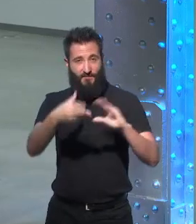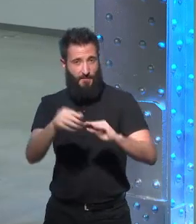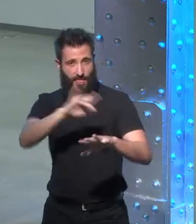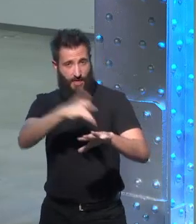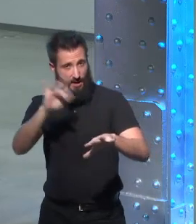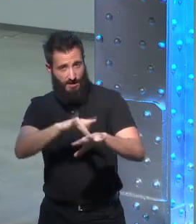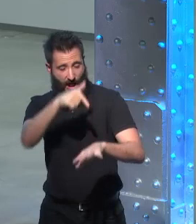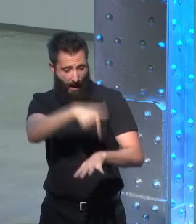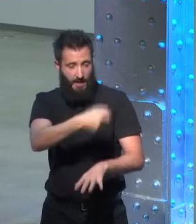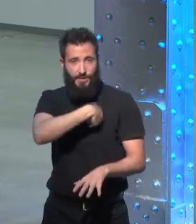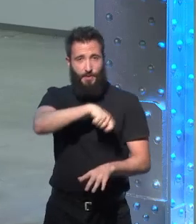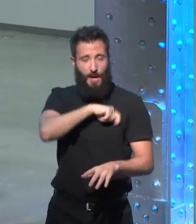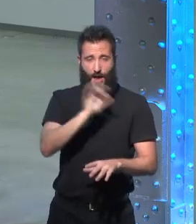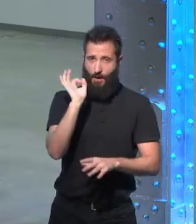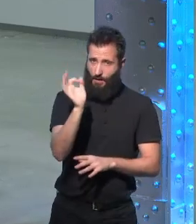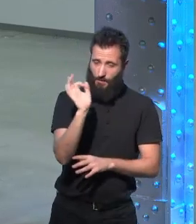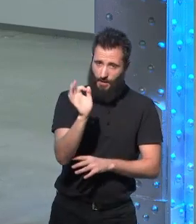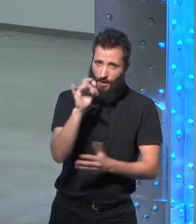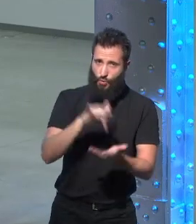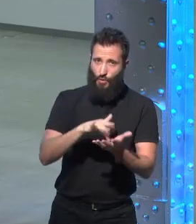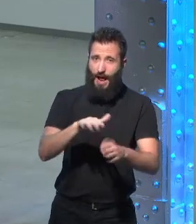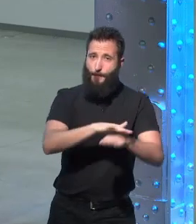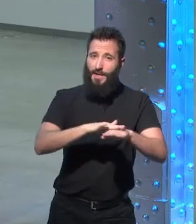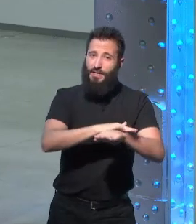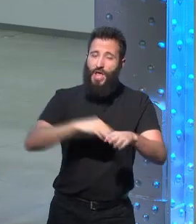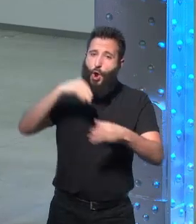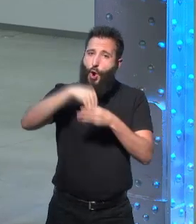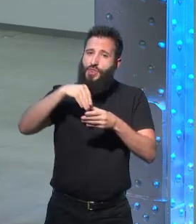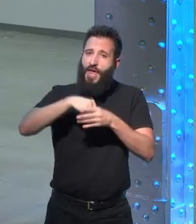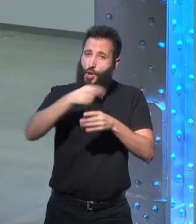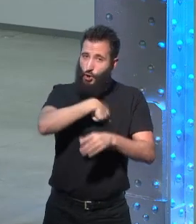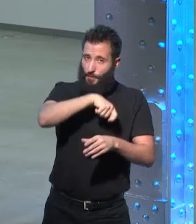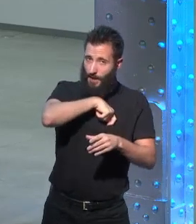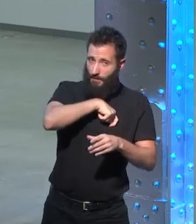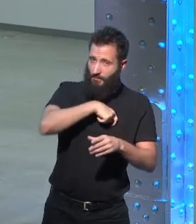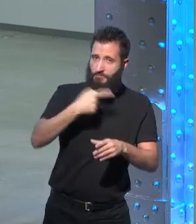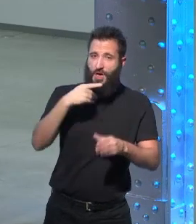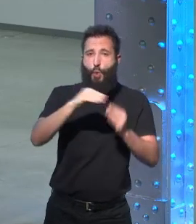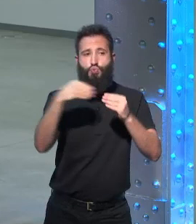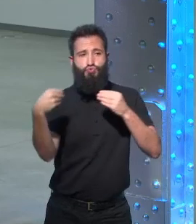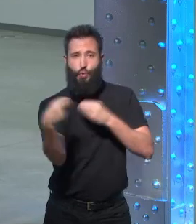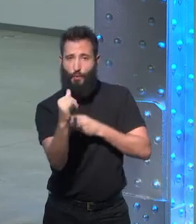en España es verdad que el Ministerio del Interior tiene un documento que es el que he